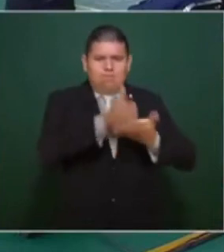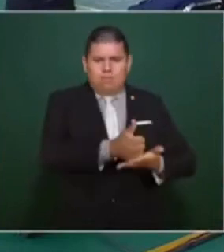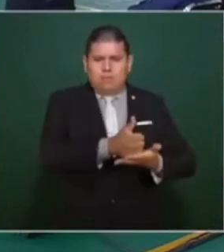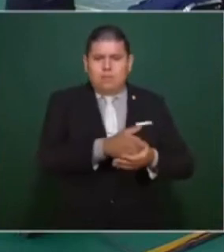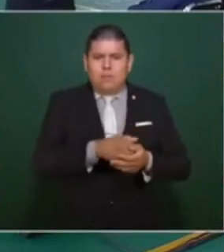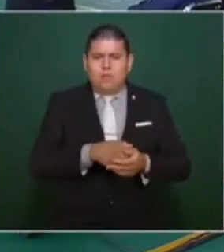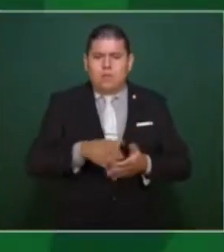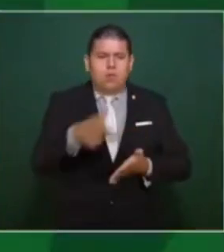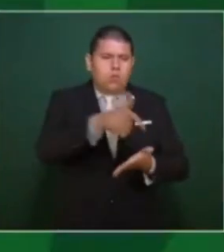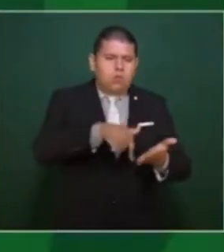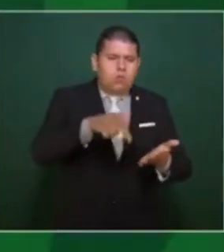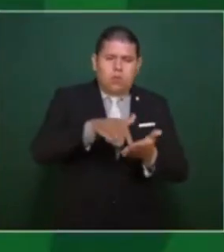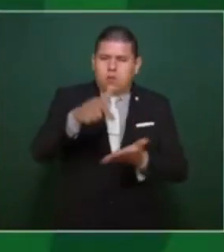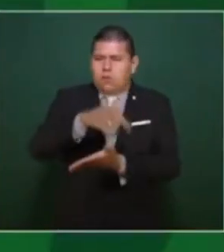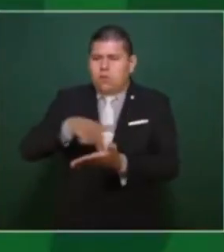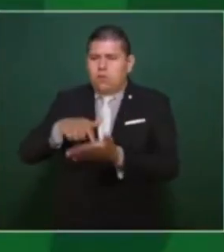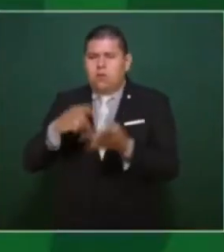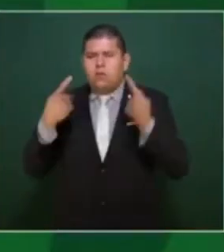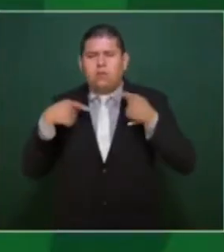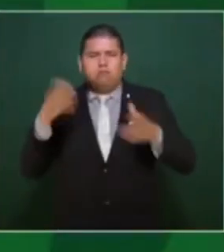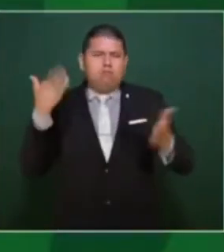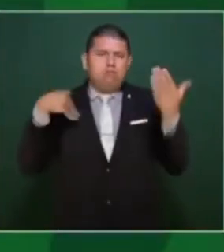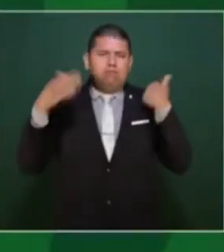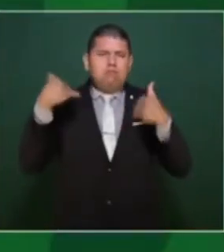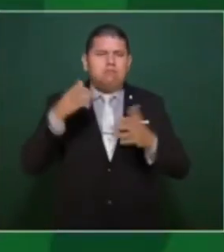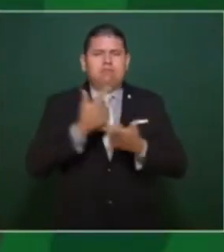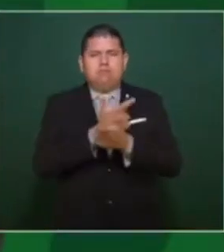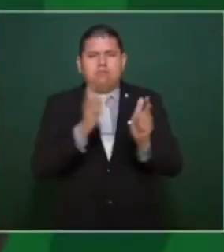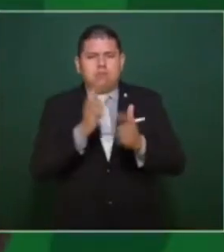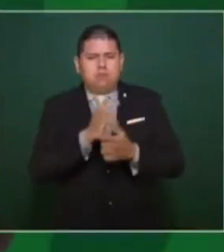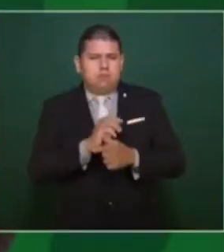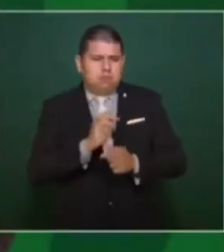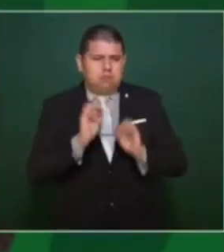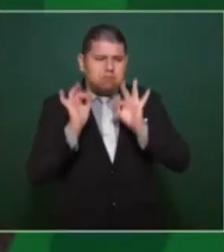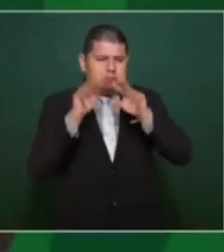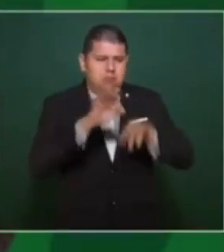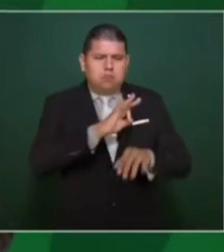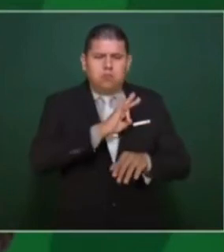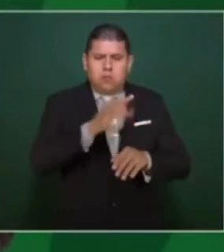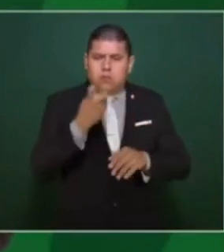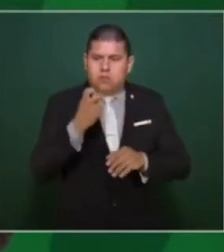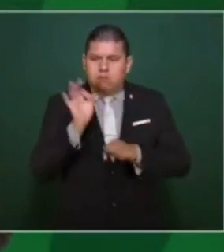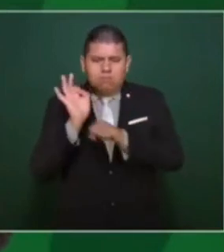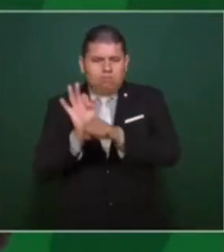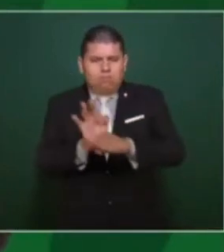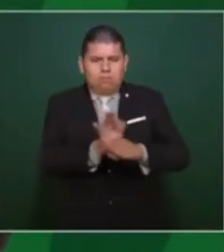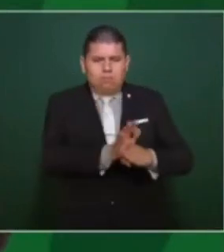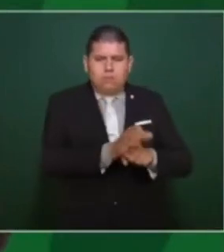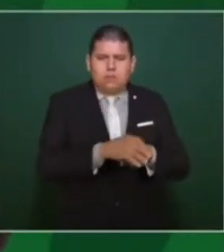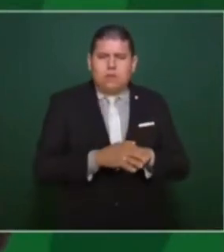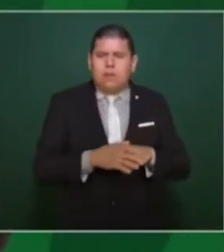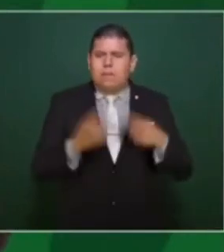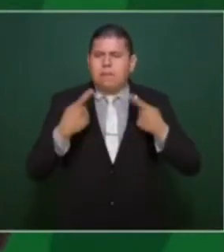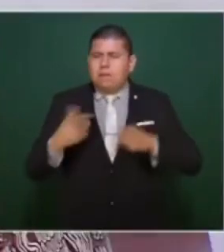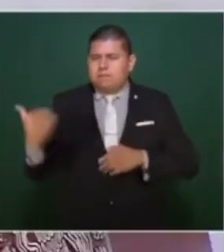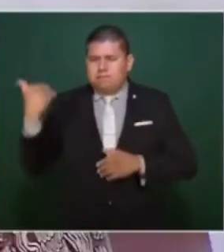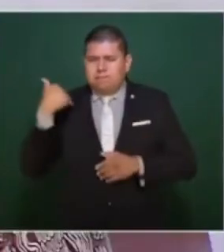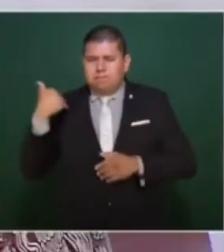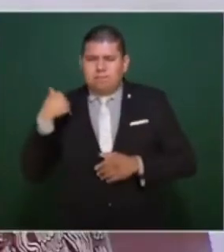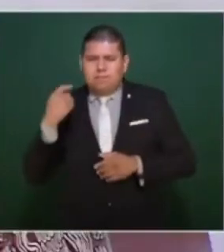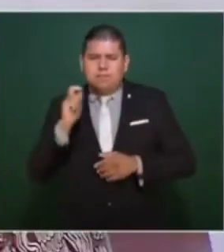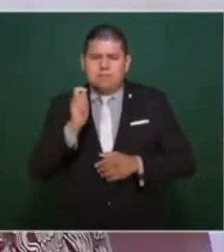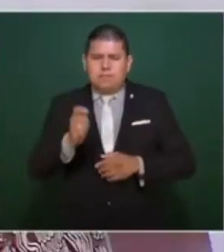el espacio público como patrimonio social, a hacer me han pedido